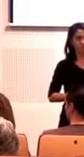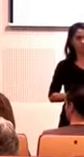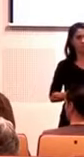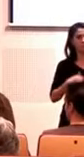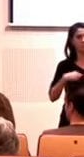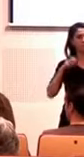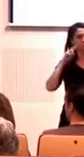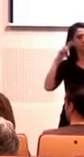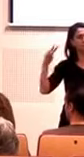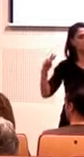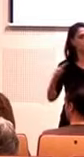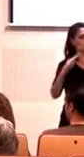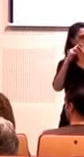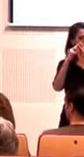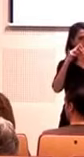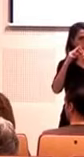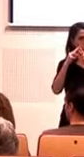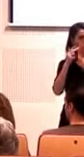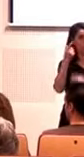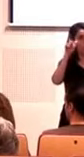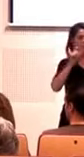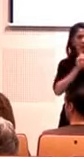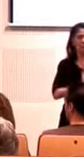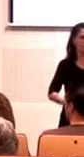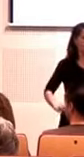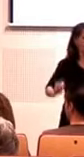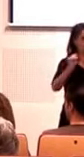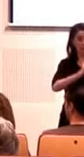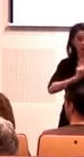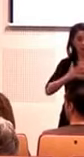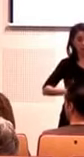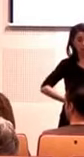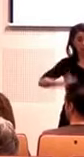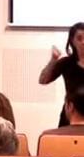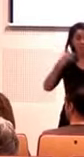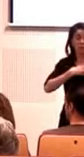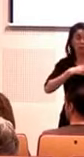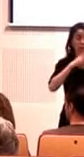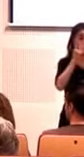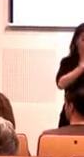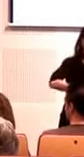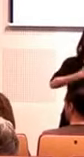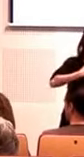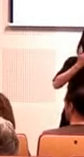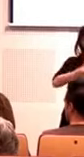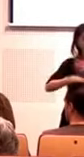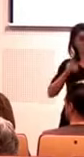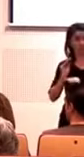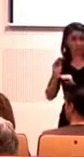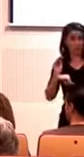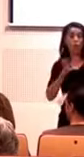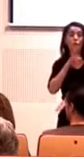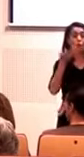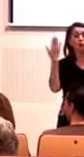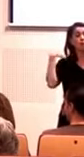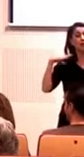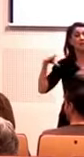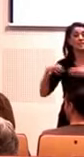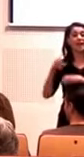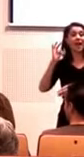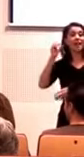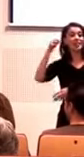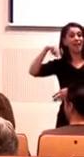una persona maravillosa con la cual no pude llegar a más por nuestras discapacidades. Y por eso le preguntaba antes a Tandem si también intervenían entre